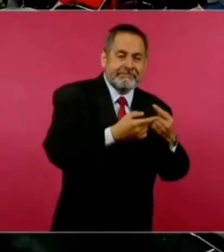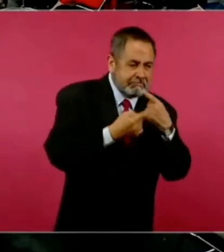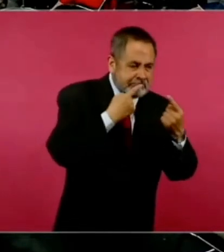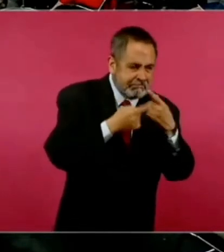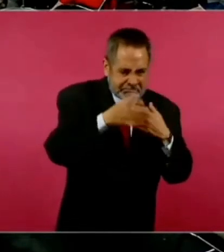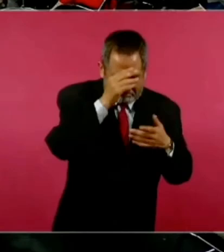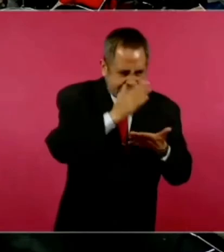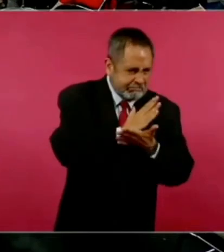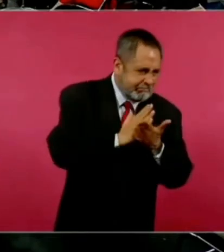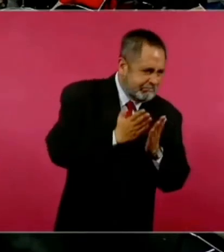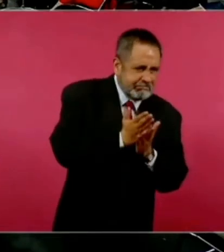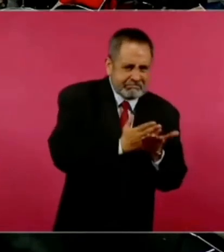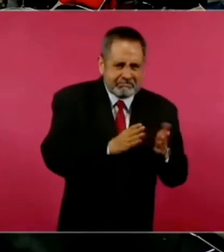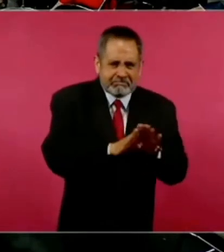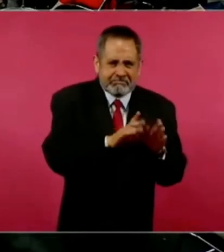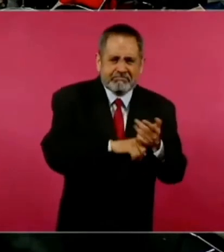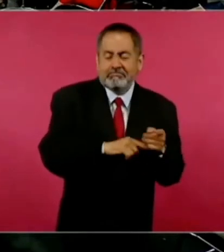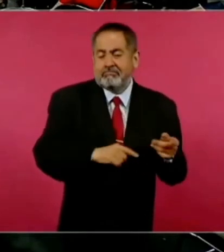el